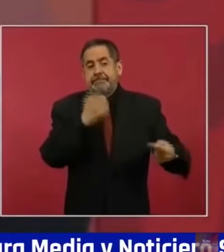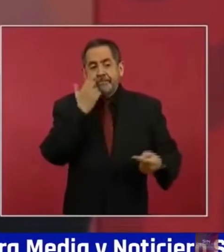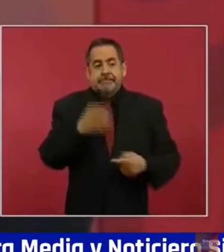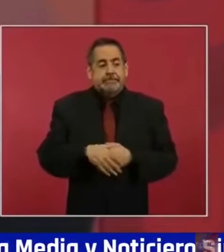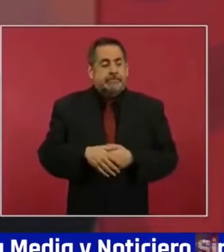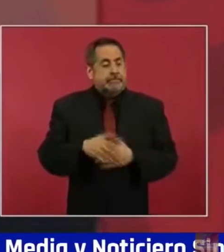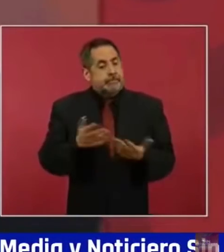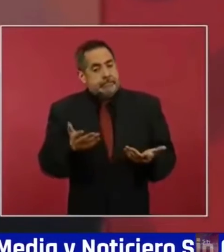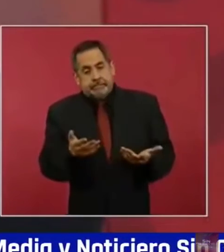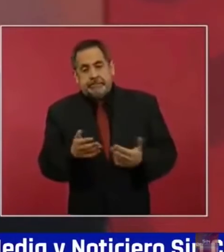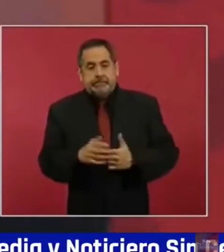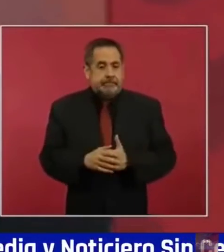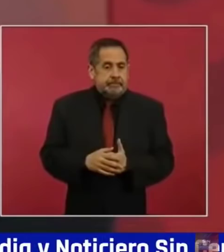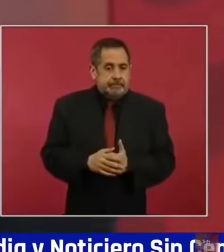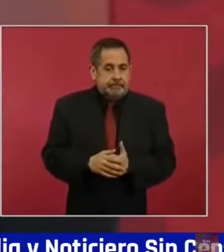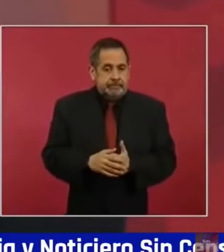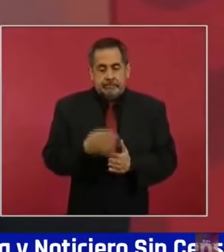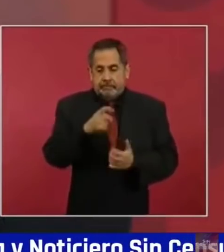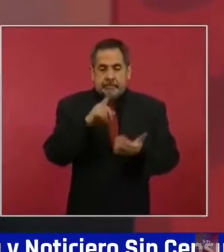lo rescate.